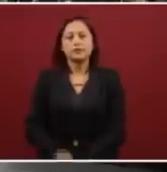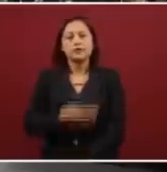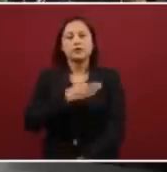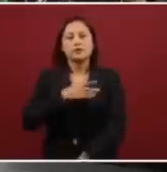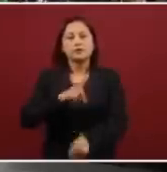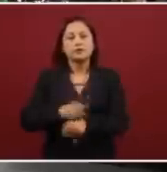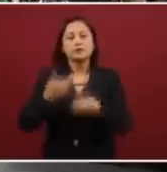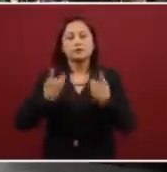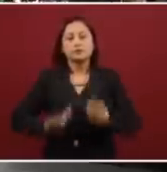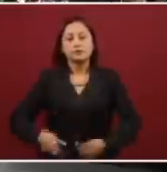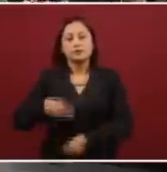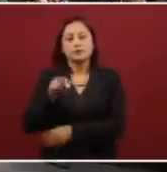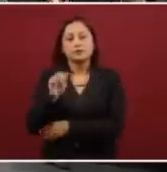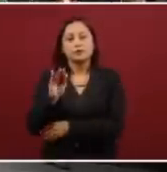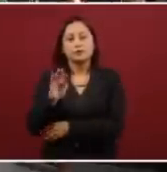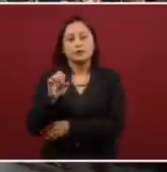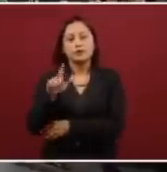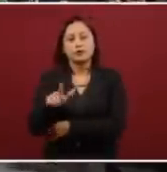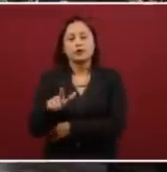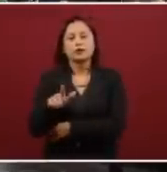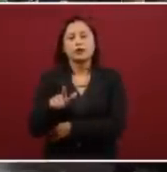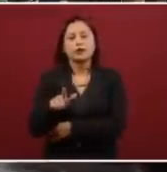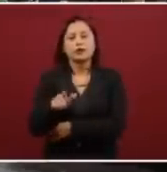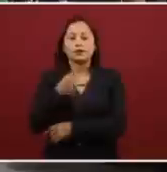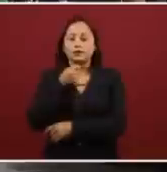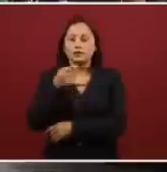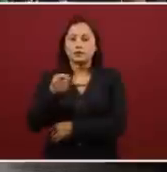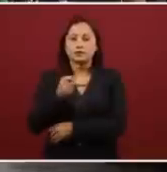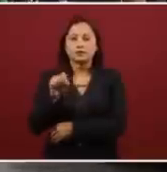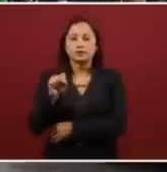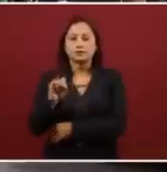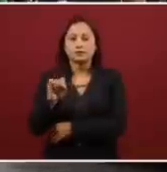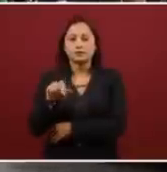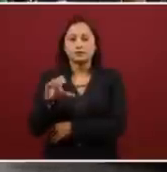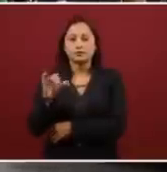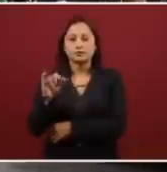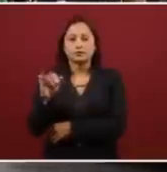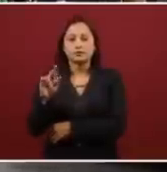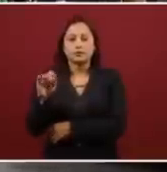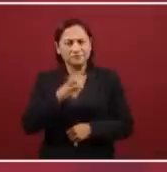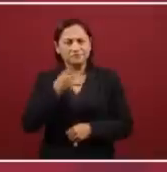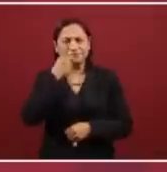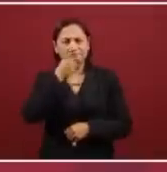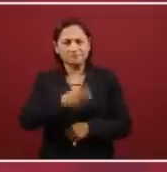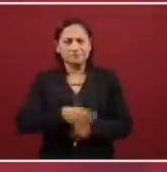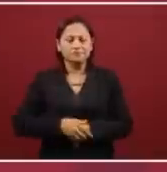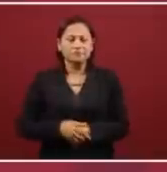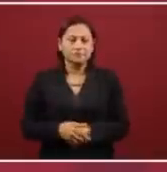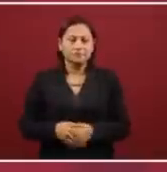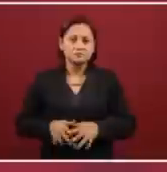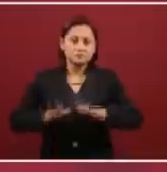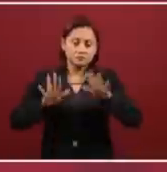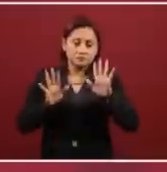a 20, a 22 bancos. Cuando se dan estos actos, pues ayuda mucho,